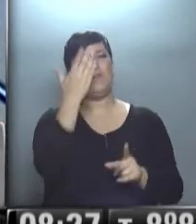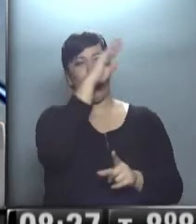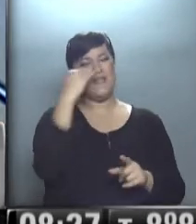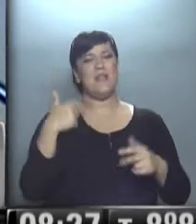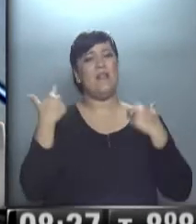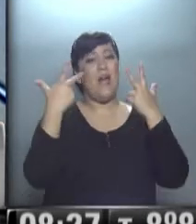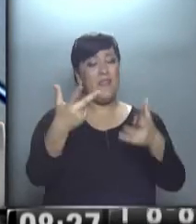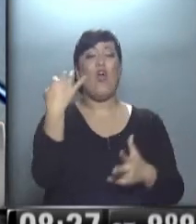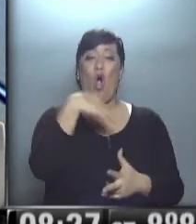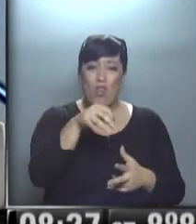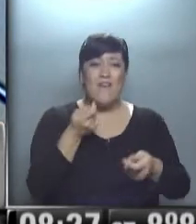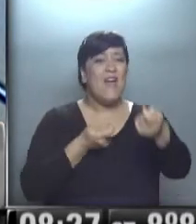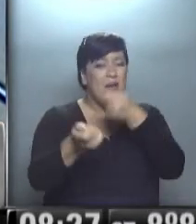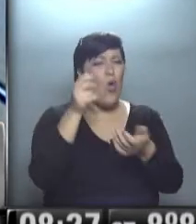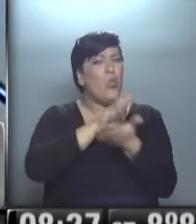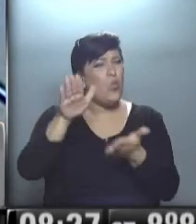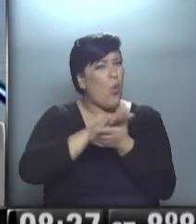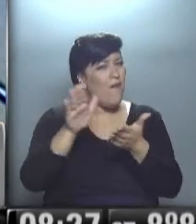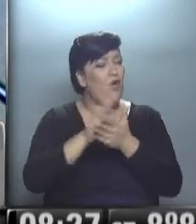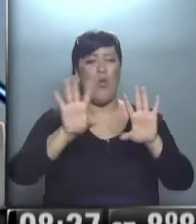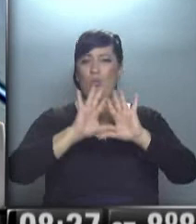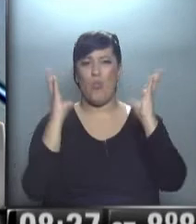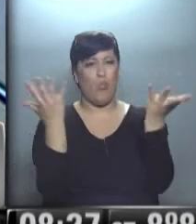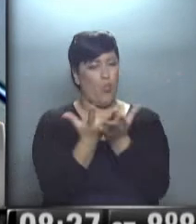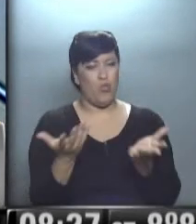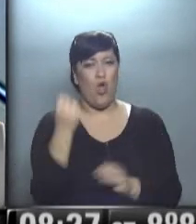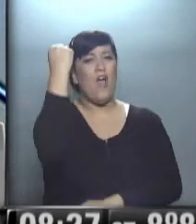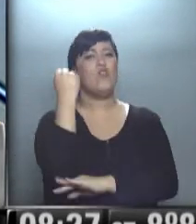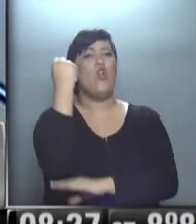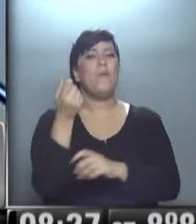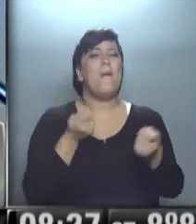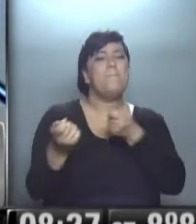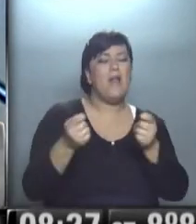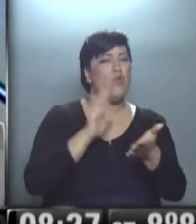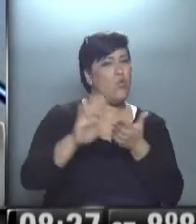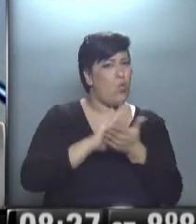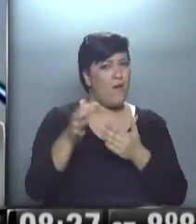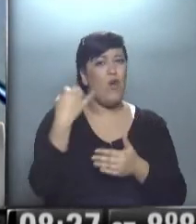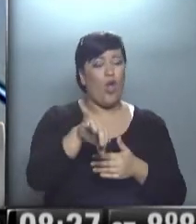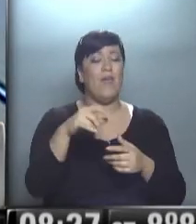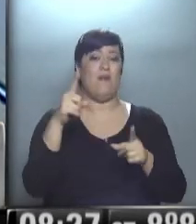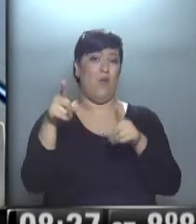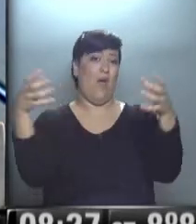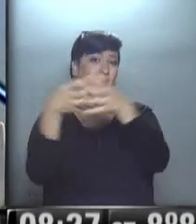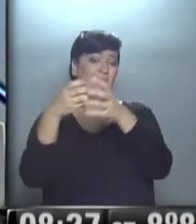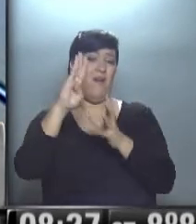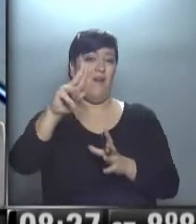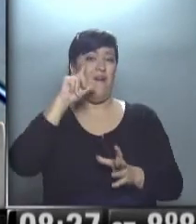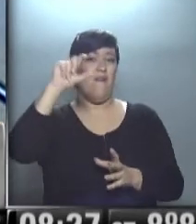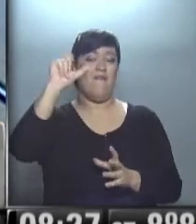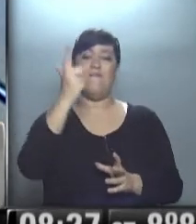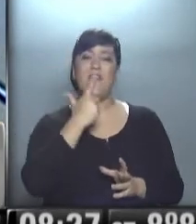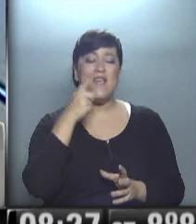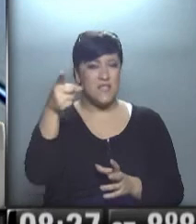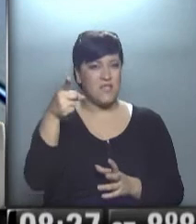nuevo orden económico y financiero a nivel mundial con actores relevantes como son los países emergentes y obviamente en el